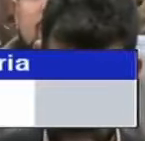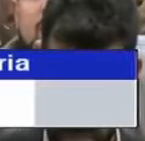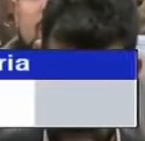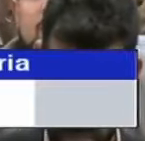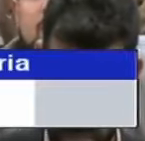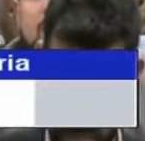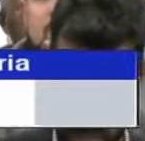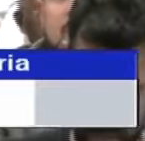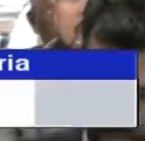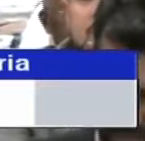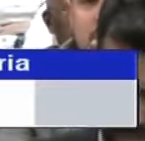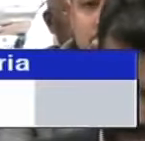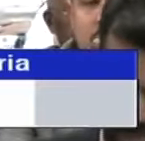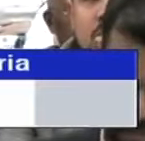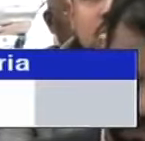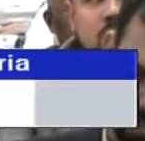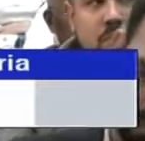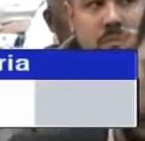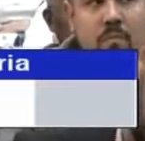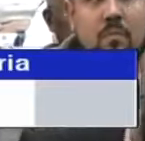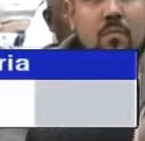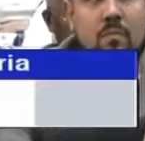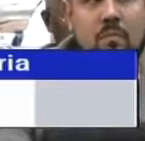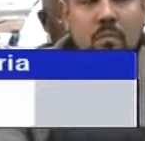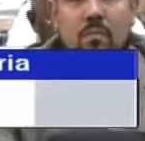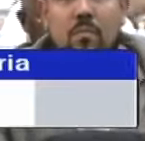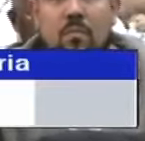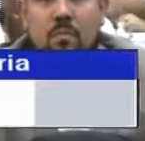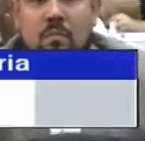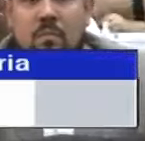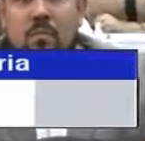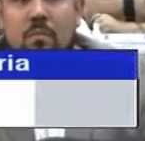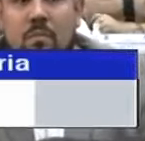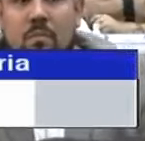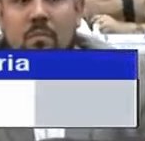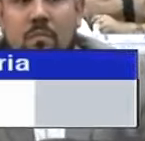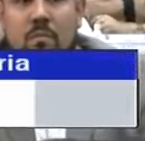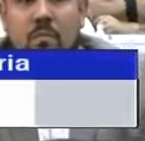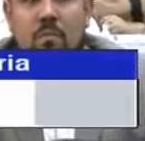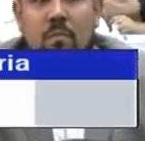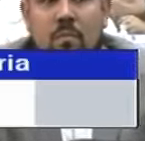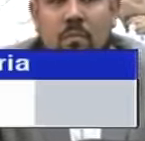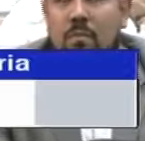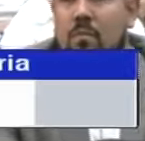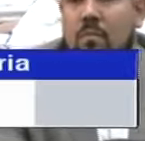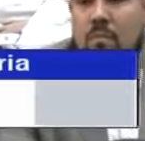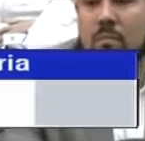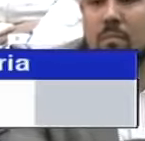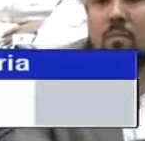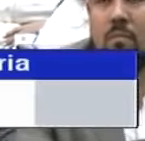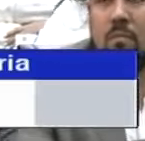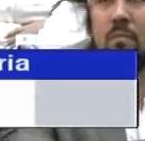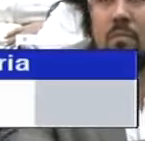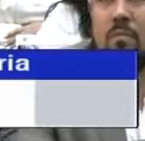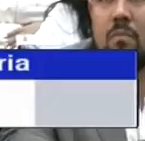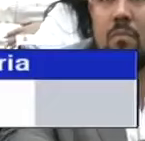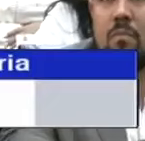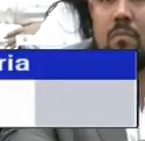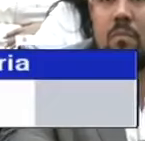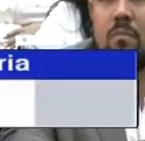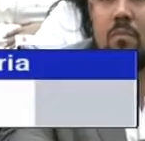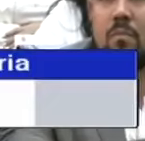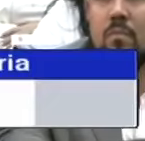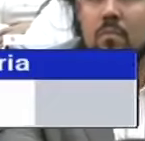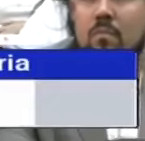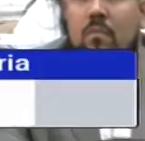heroicidad, con la nobleza, con la valentía, con la dignidad de todas las personas con discapacidad y de su